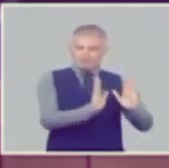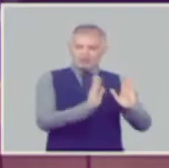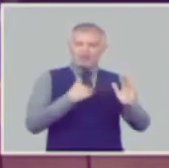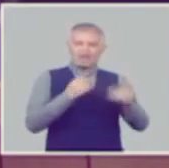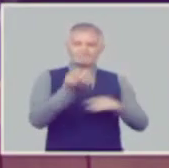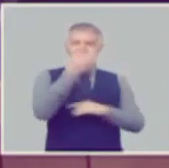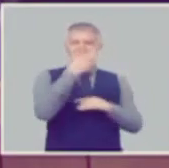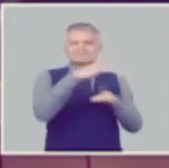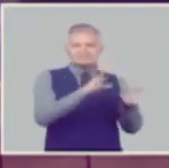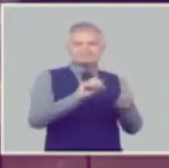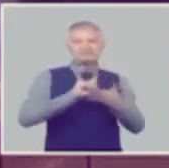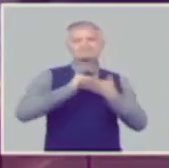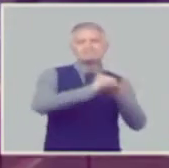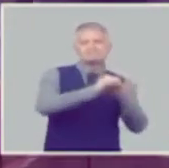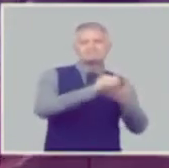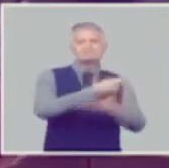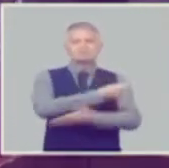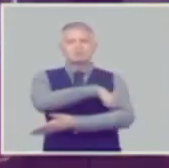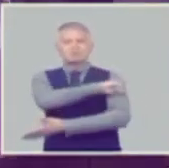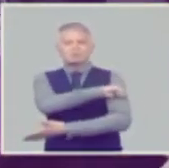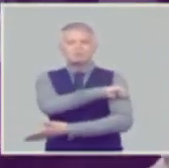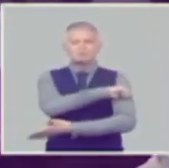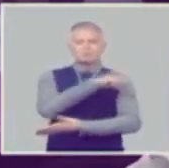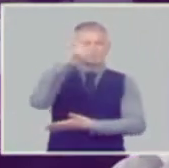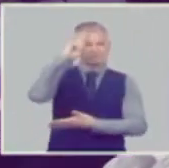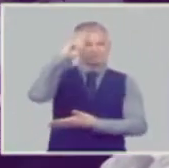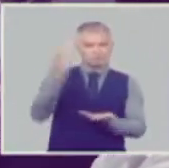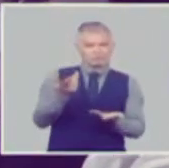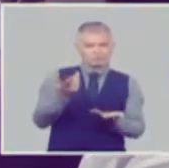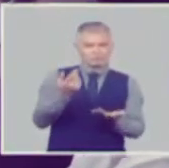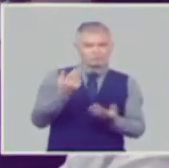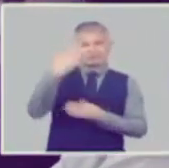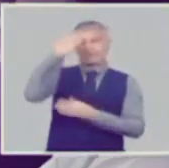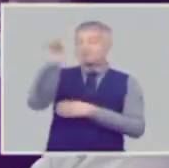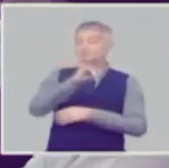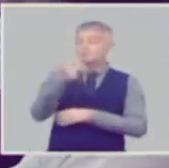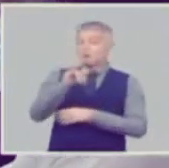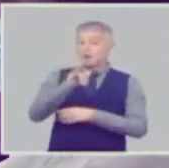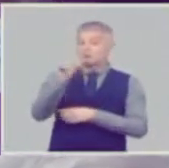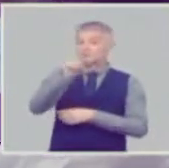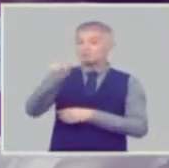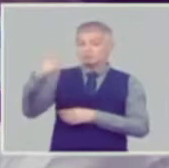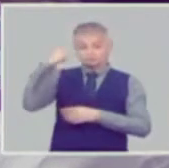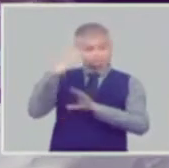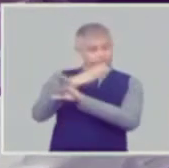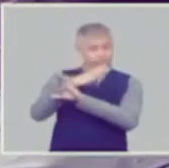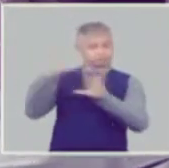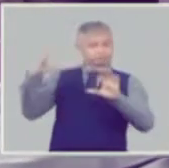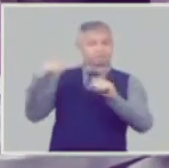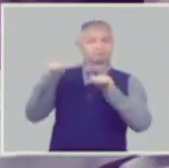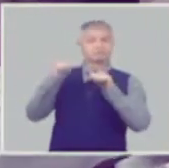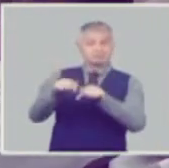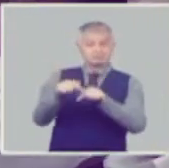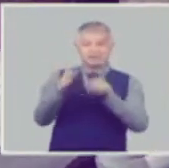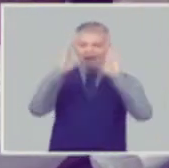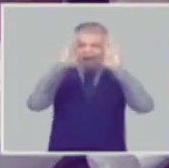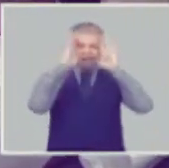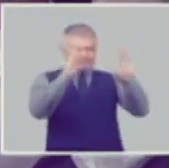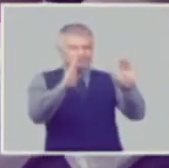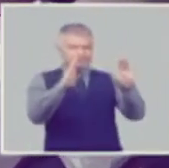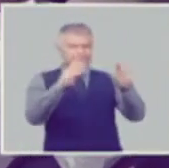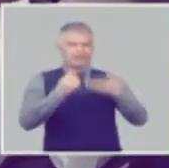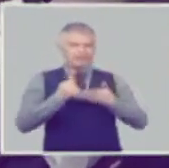de salud pública. Agradecemos que algunas de las mentes más brillantes de nuestro país permanecieran atentas y